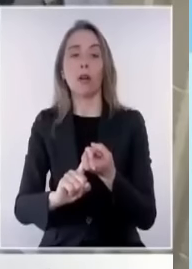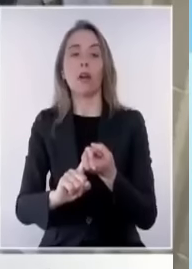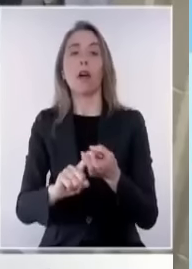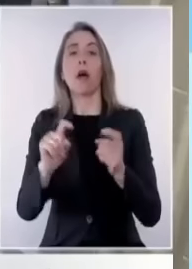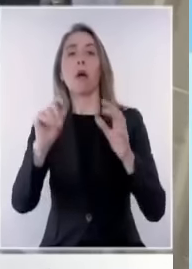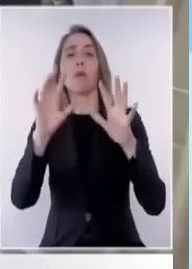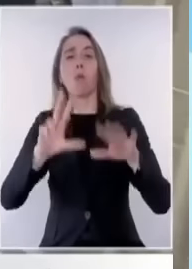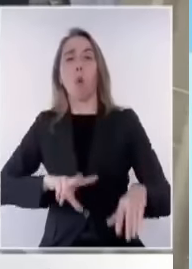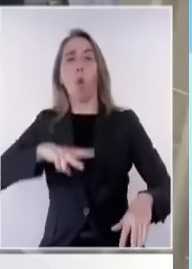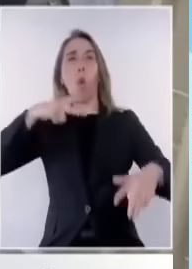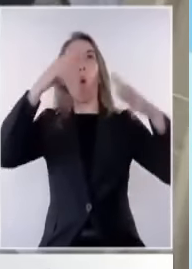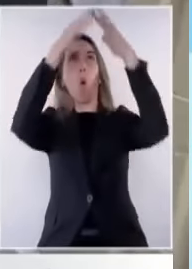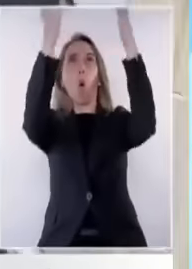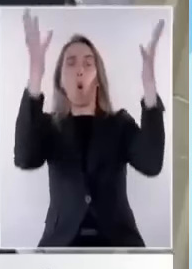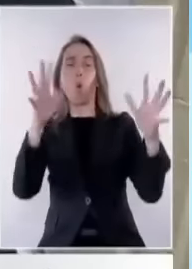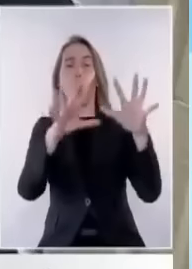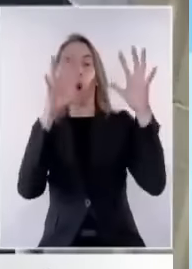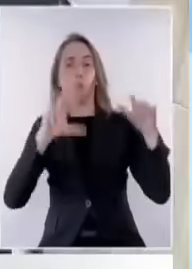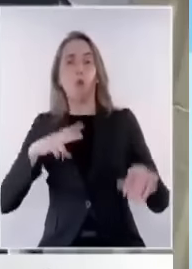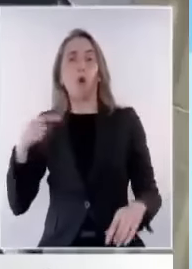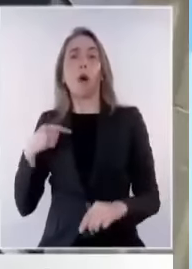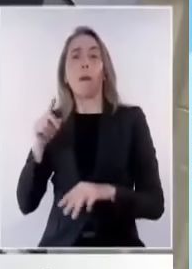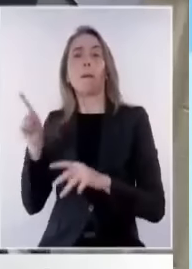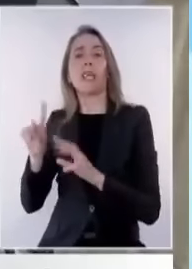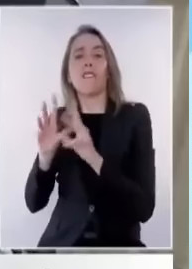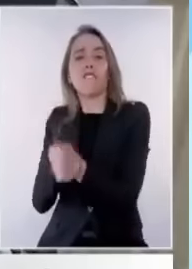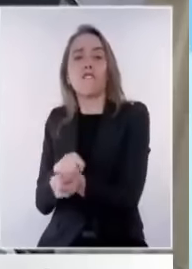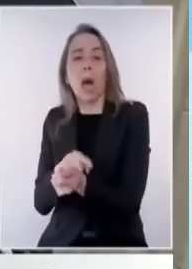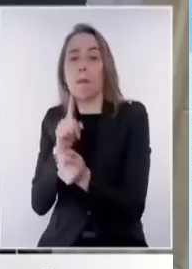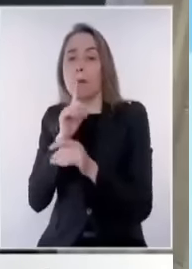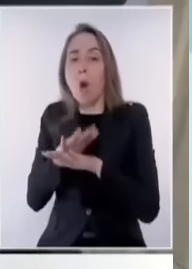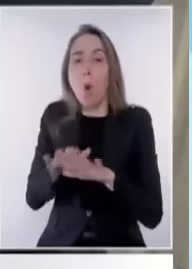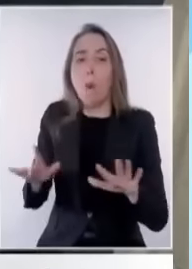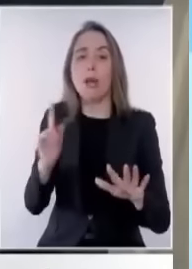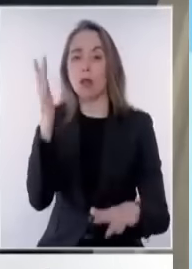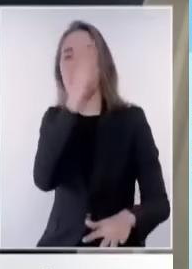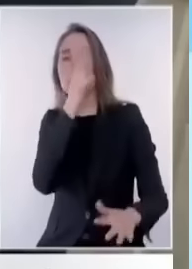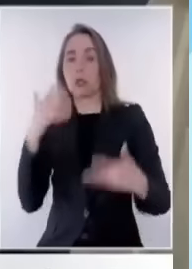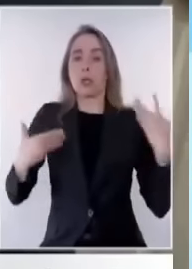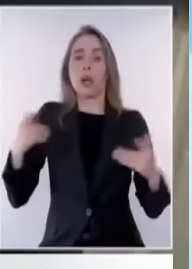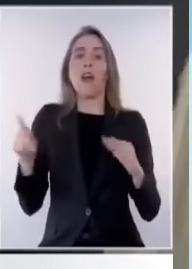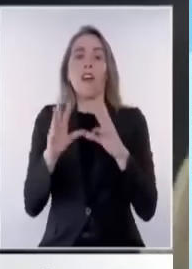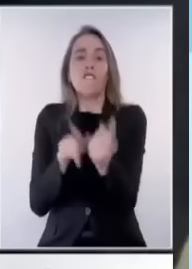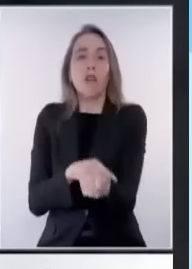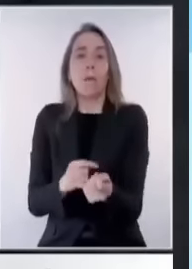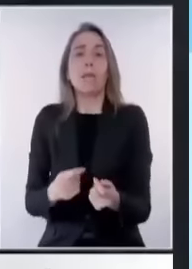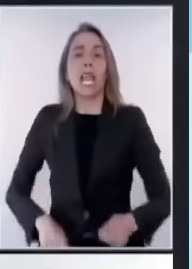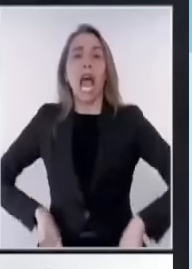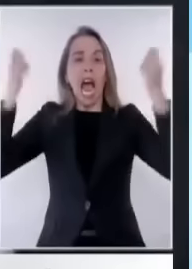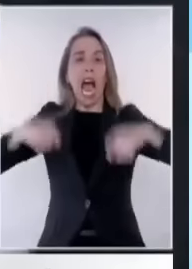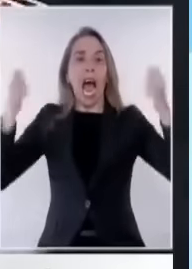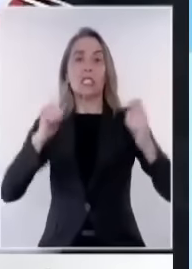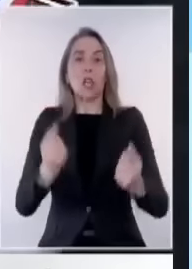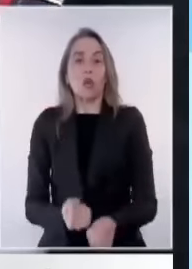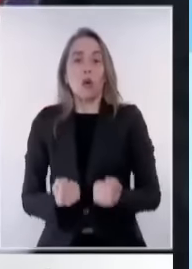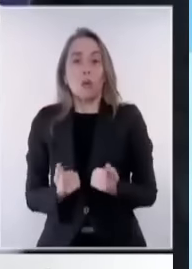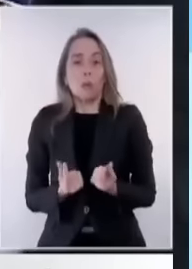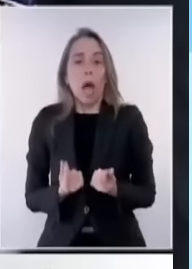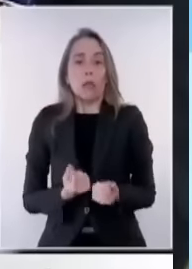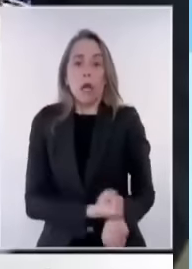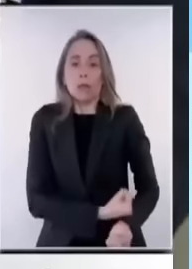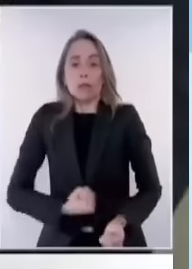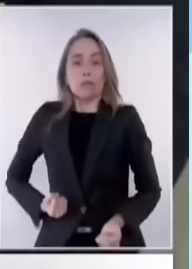Era demasiado fastoso. Era demasiado, era una familia muy, no era una familia humilde, pero una familia muy austera. Sí.